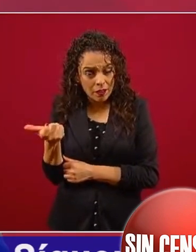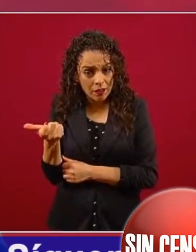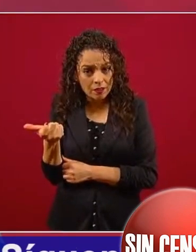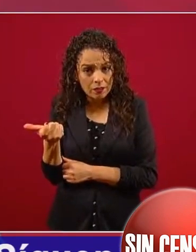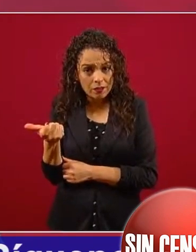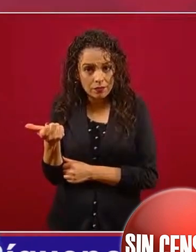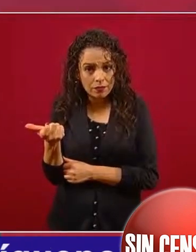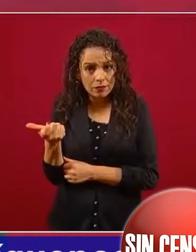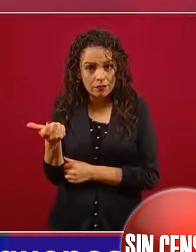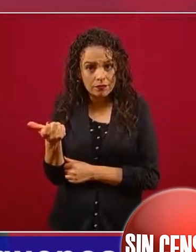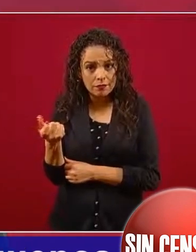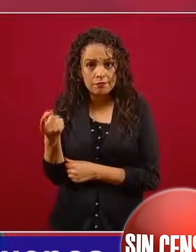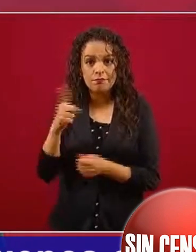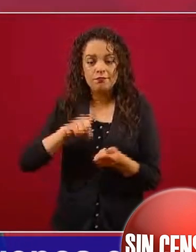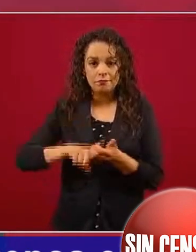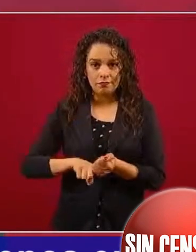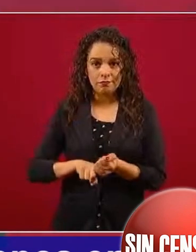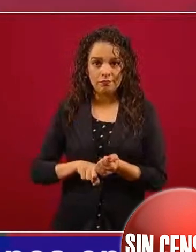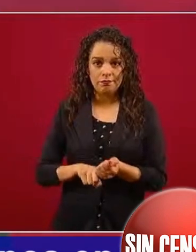el